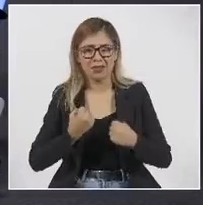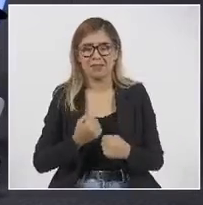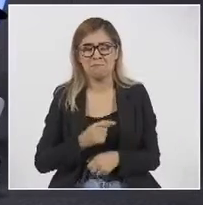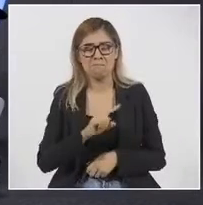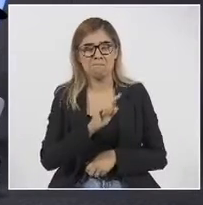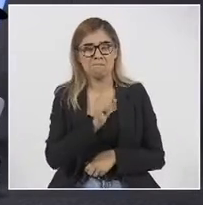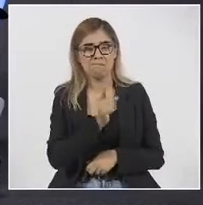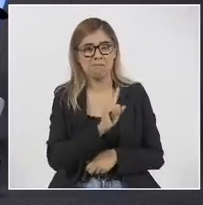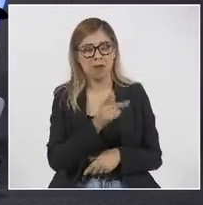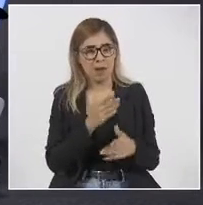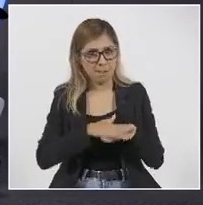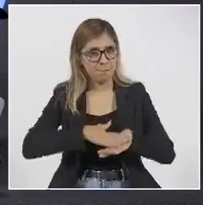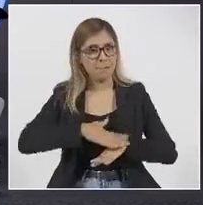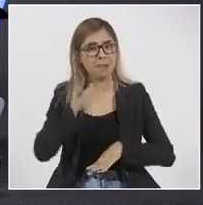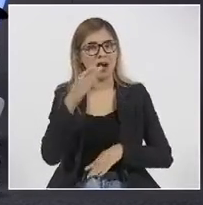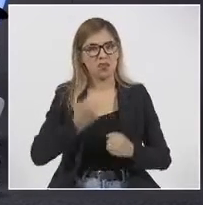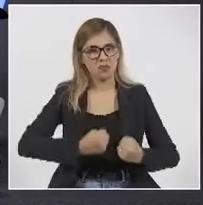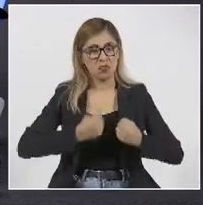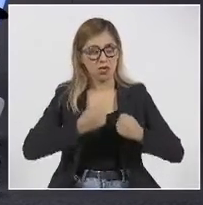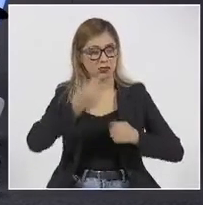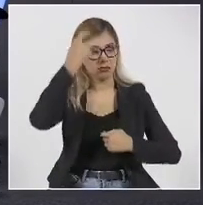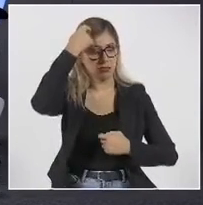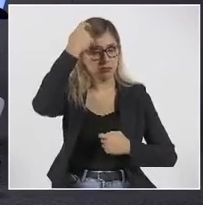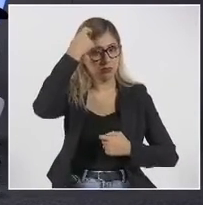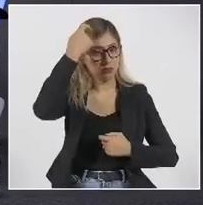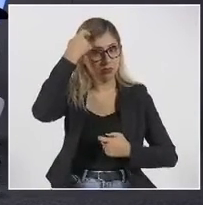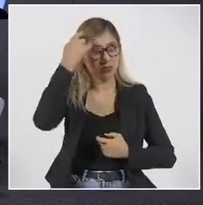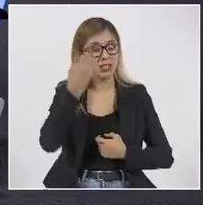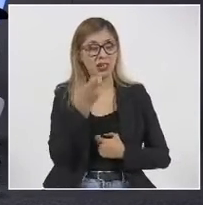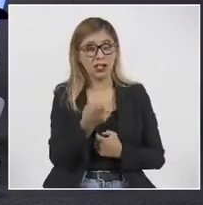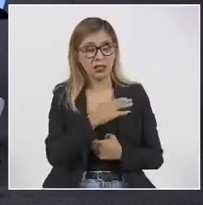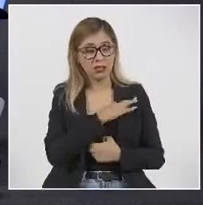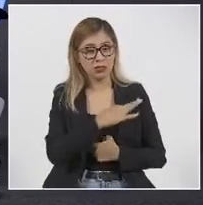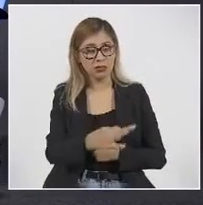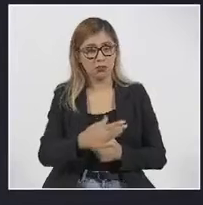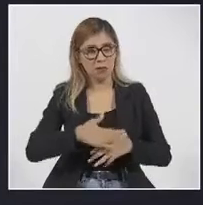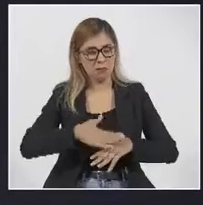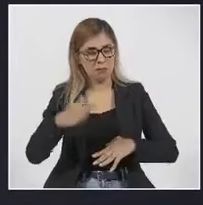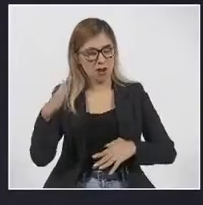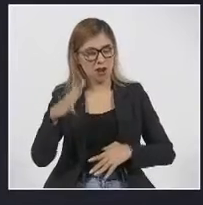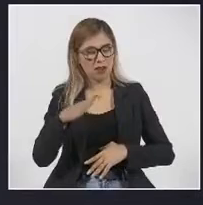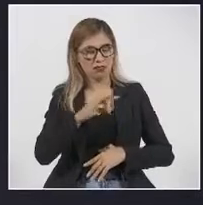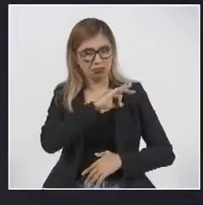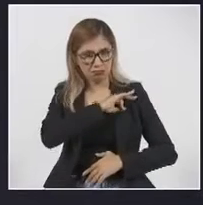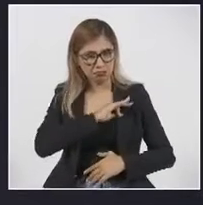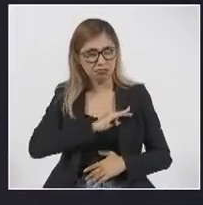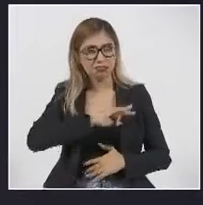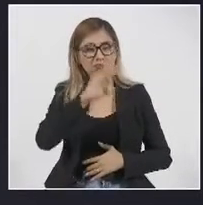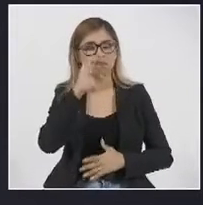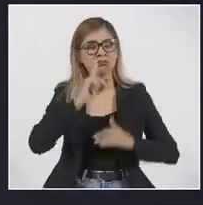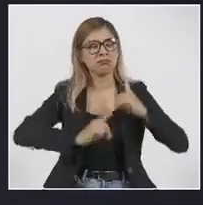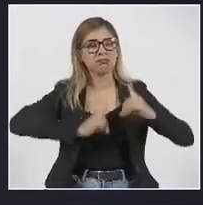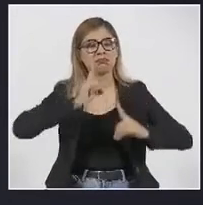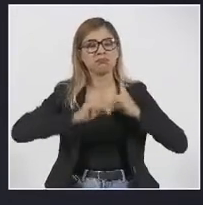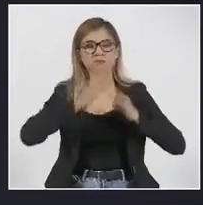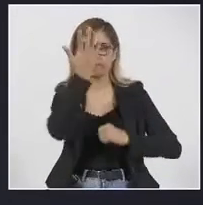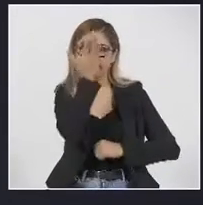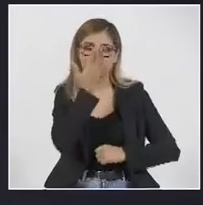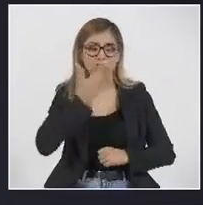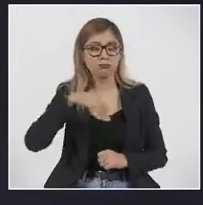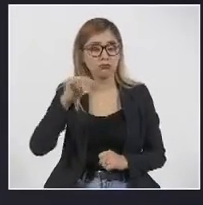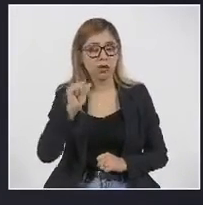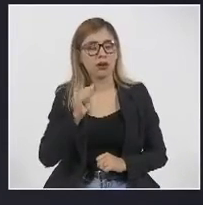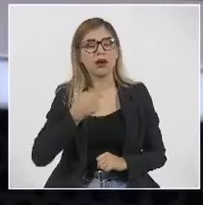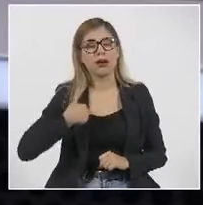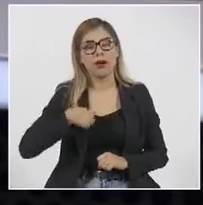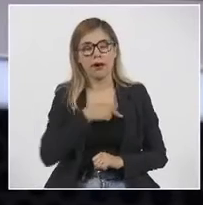luego, mentales y, sobre todo, que te permiten expandir, que te permiten potencializar la capacidad del deportista. Pues las hemos